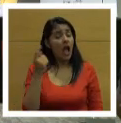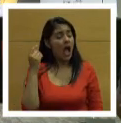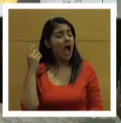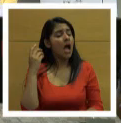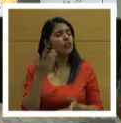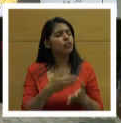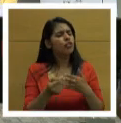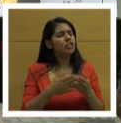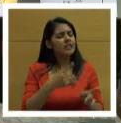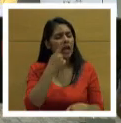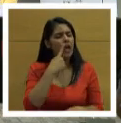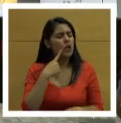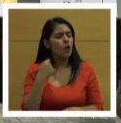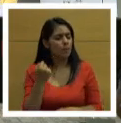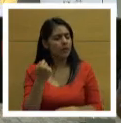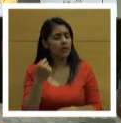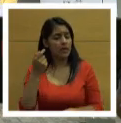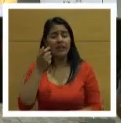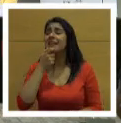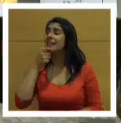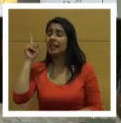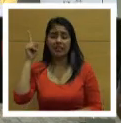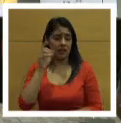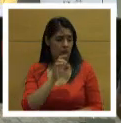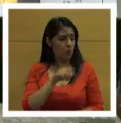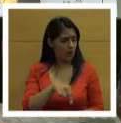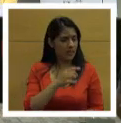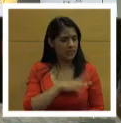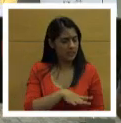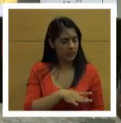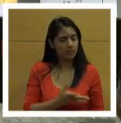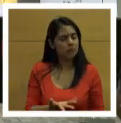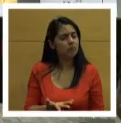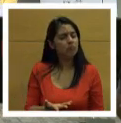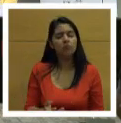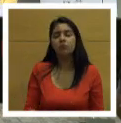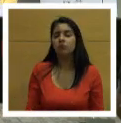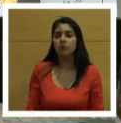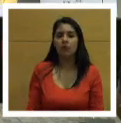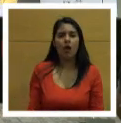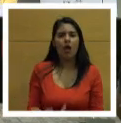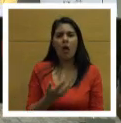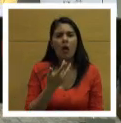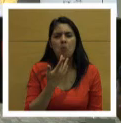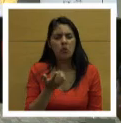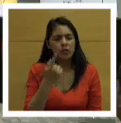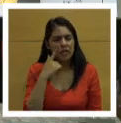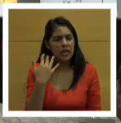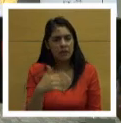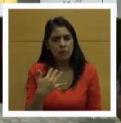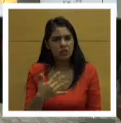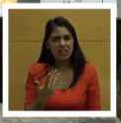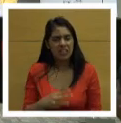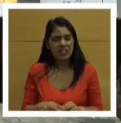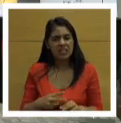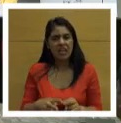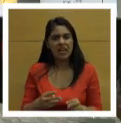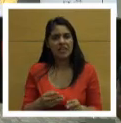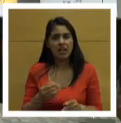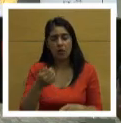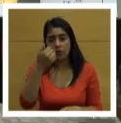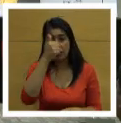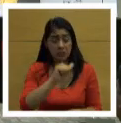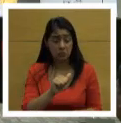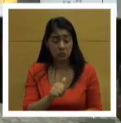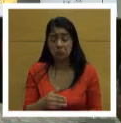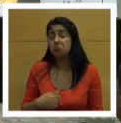en Inglaterra? Está en Inglaterra, le dije. Y me preguntó entonces, ¿por qué es importante que haya una sentencia, una condena?